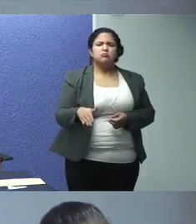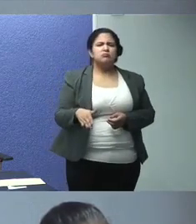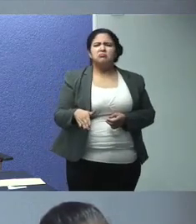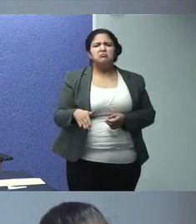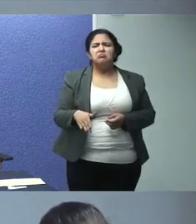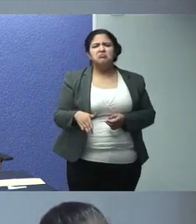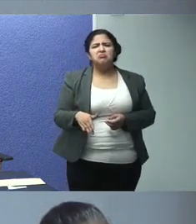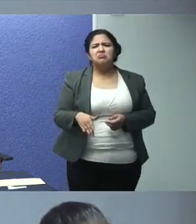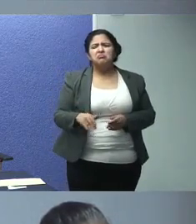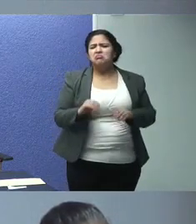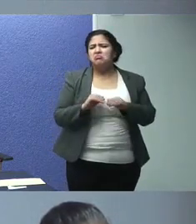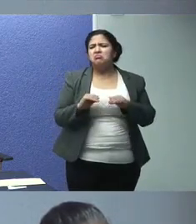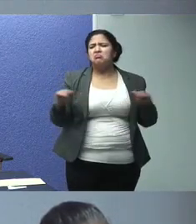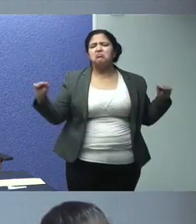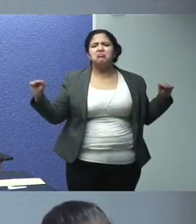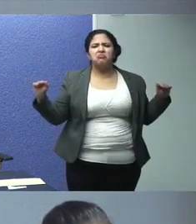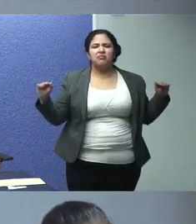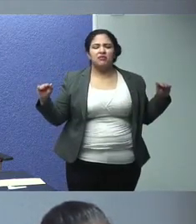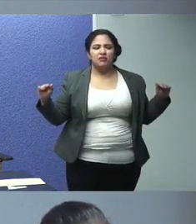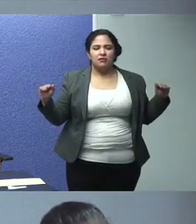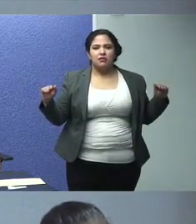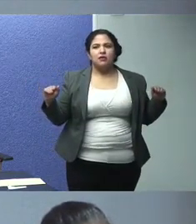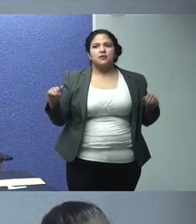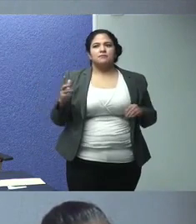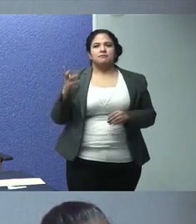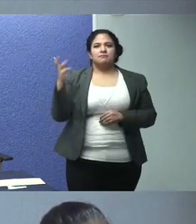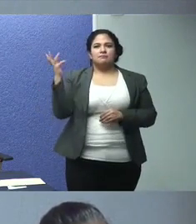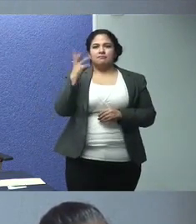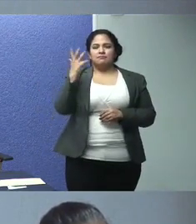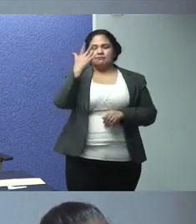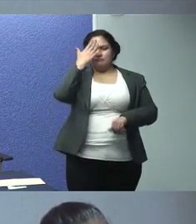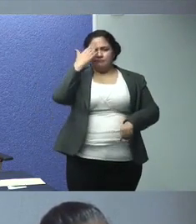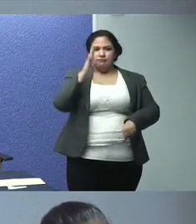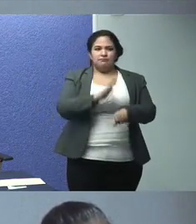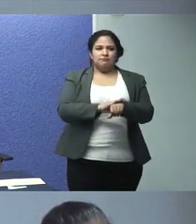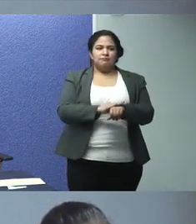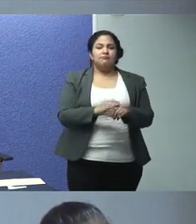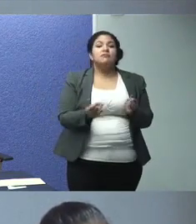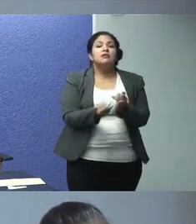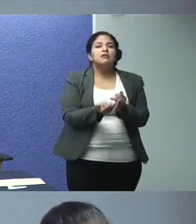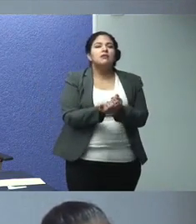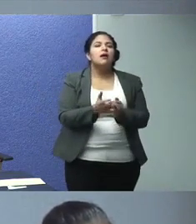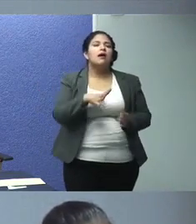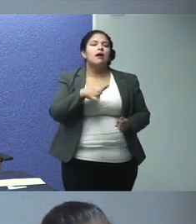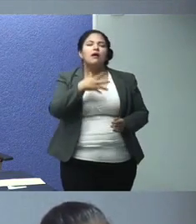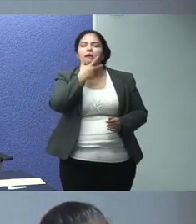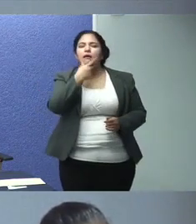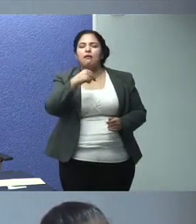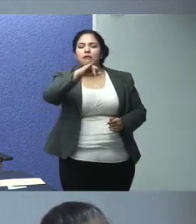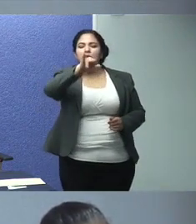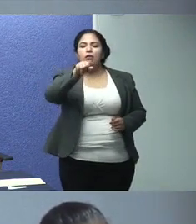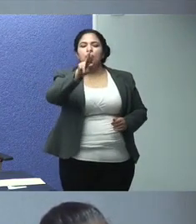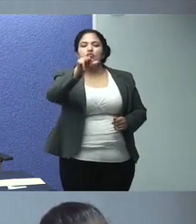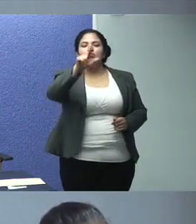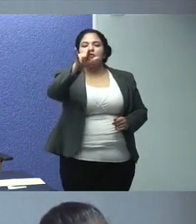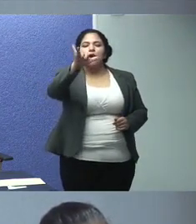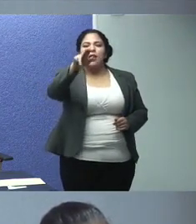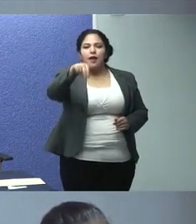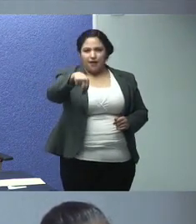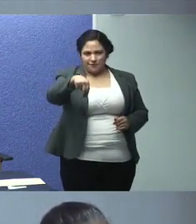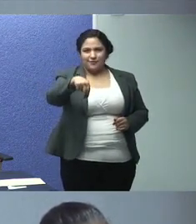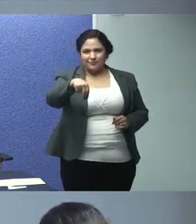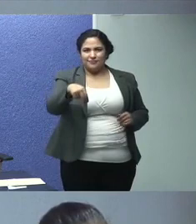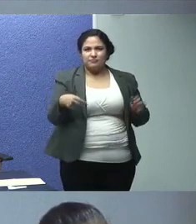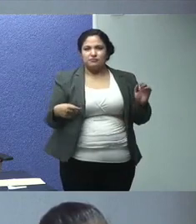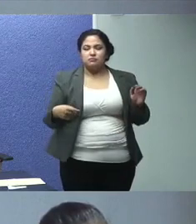una gran lección de aterrizar, ¿verdad? Tenemos a Julian Cristian, que es un historiador que está